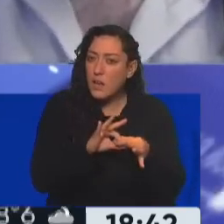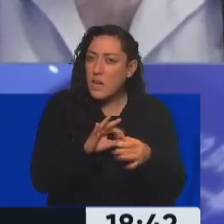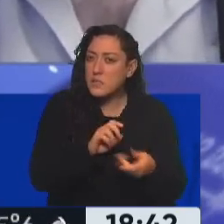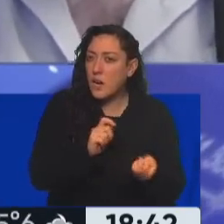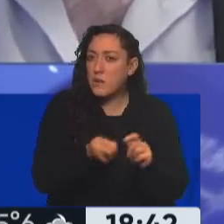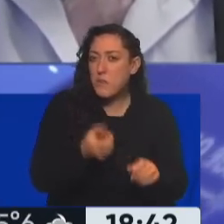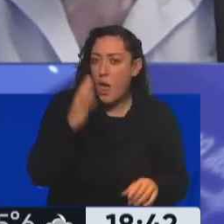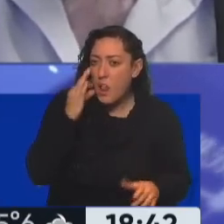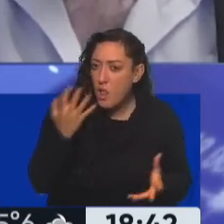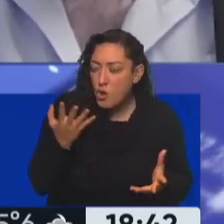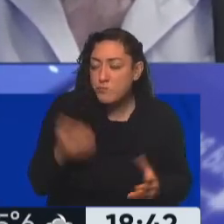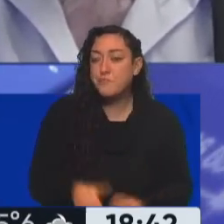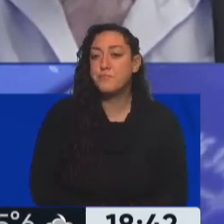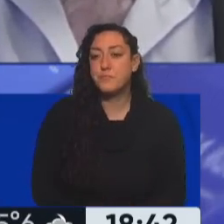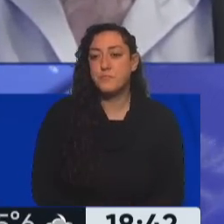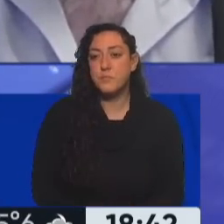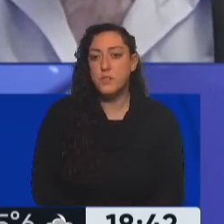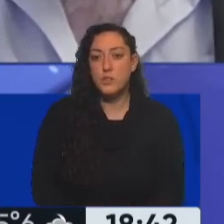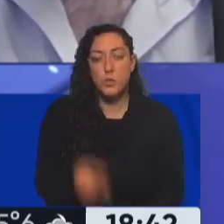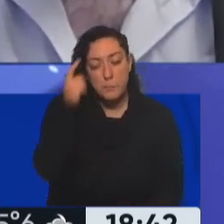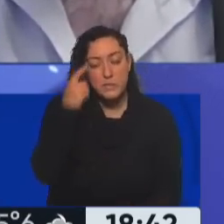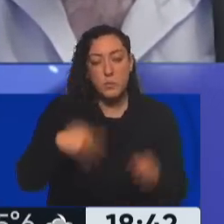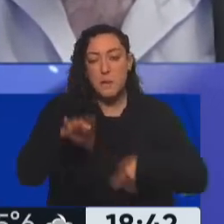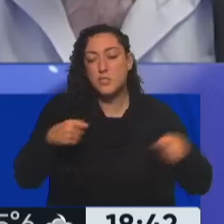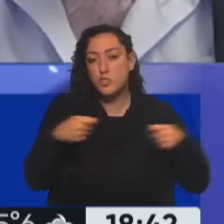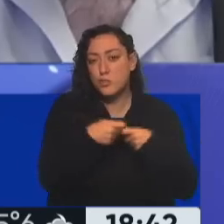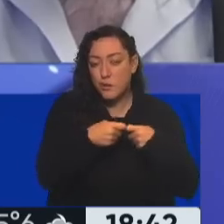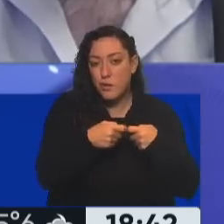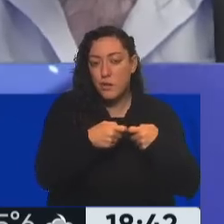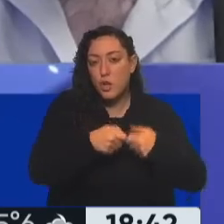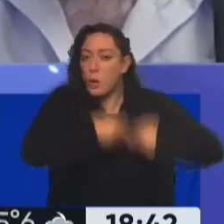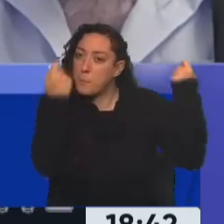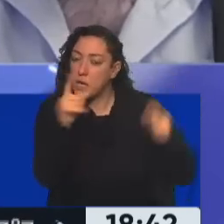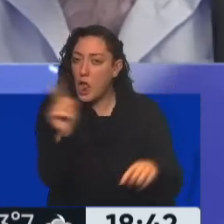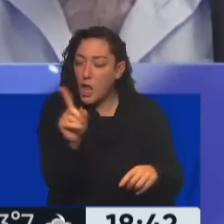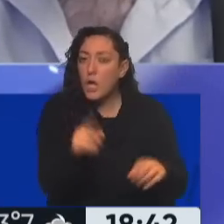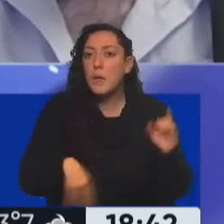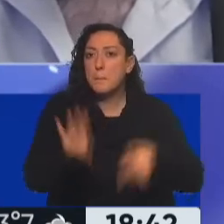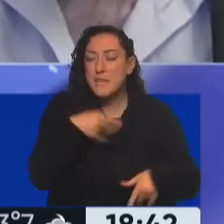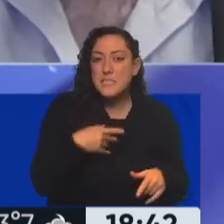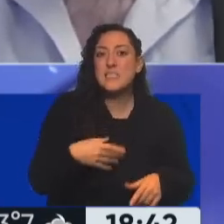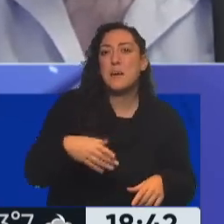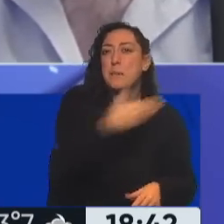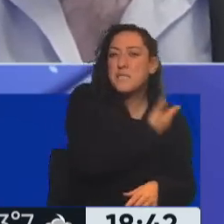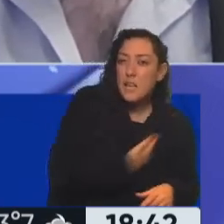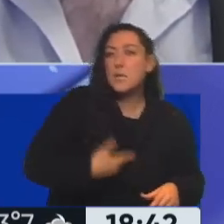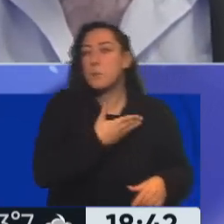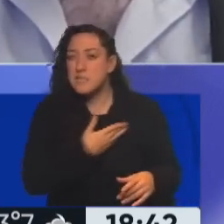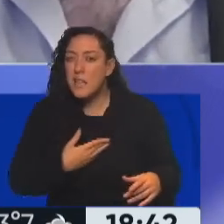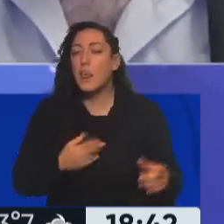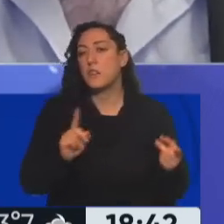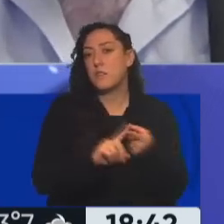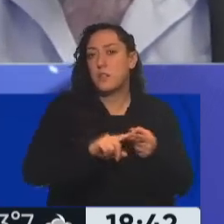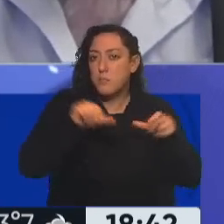Sí, yo diría que no es la alianza entre Estados Unidos e Israel la que está rompiendo, sino específicamente la relación Netanyahu-Trump. Claro. Trump parece tener